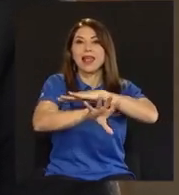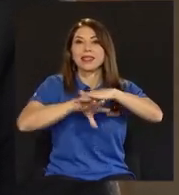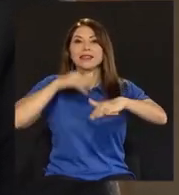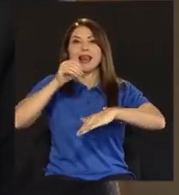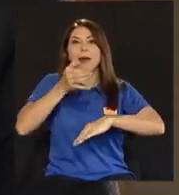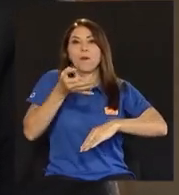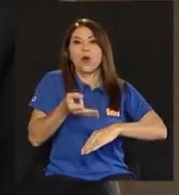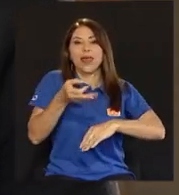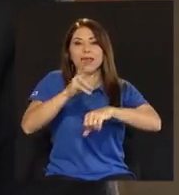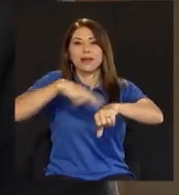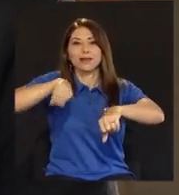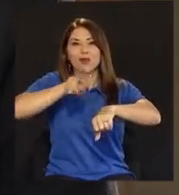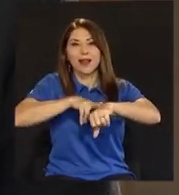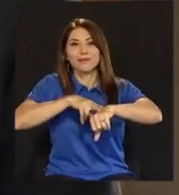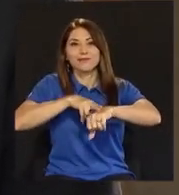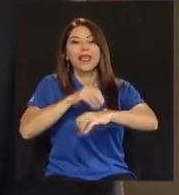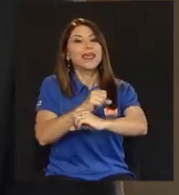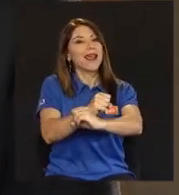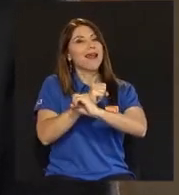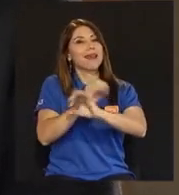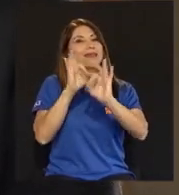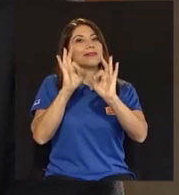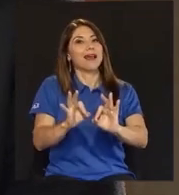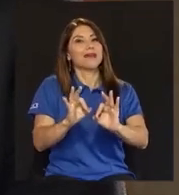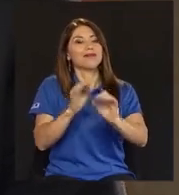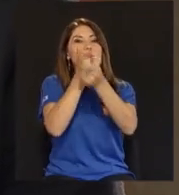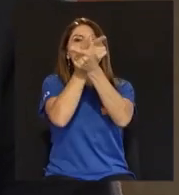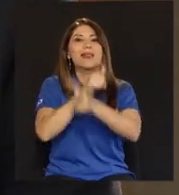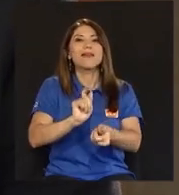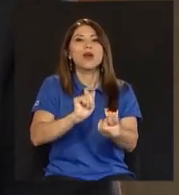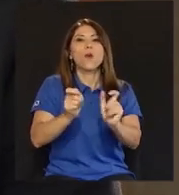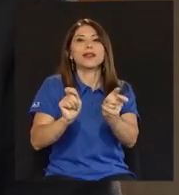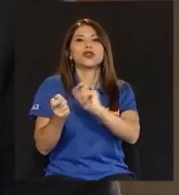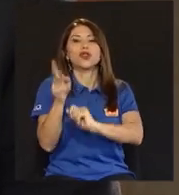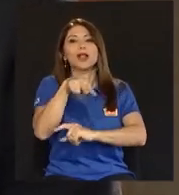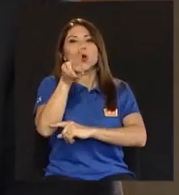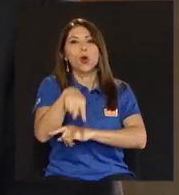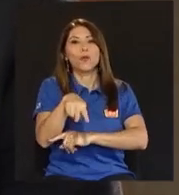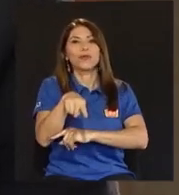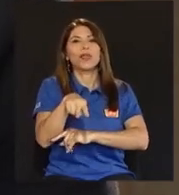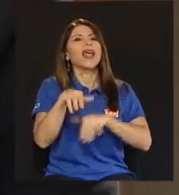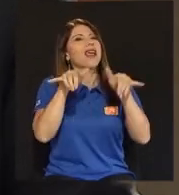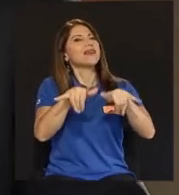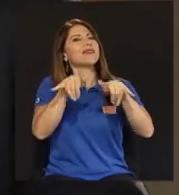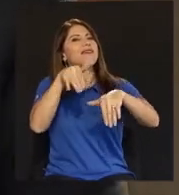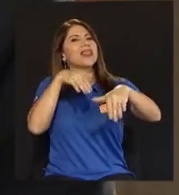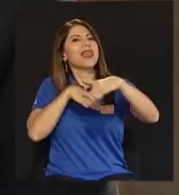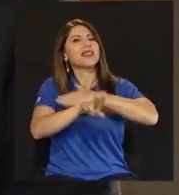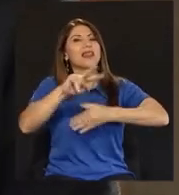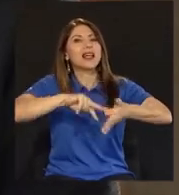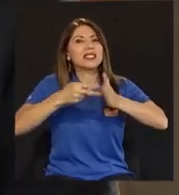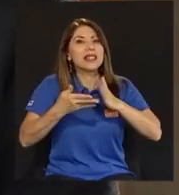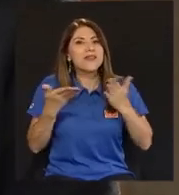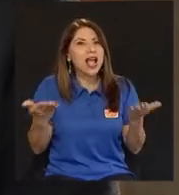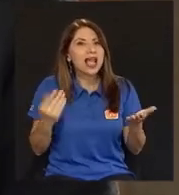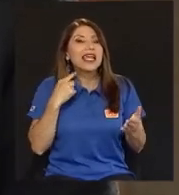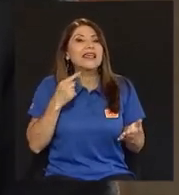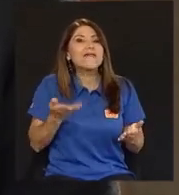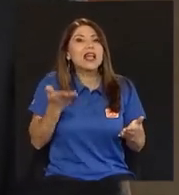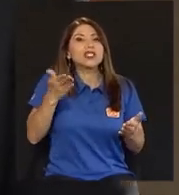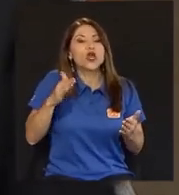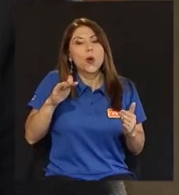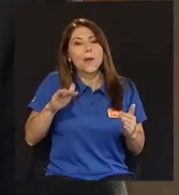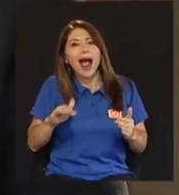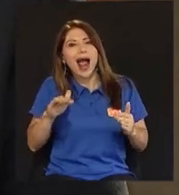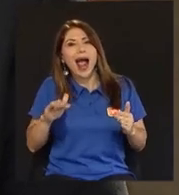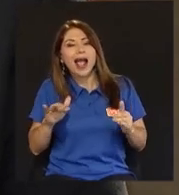y garantizar la libre conversión del colón. Por estabilidad interna, lo que se entiende es inflación baja y estable, externa,